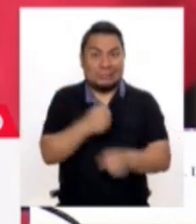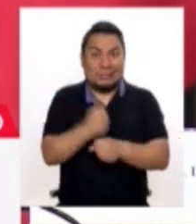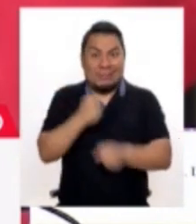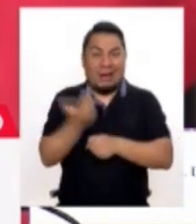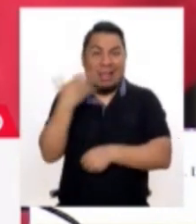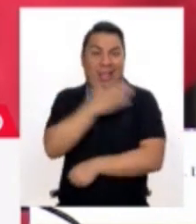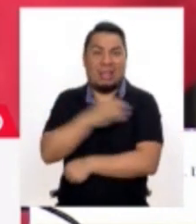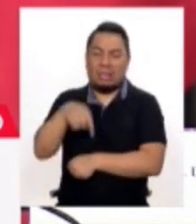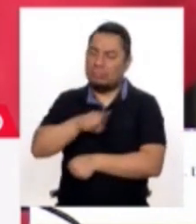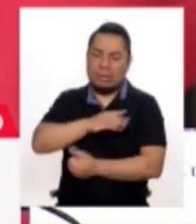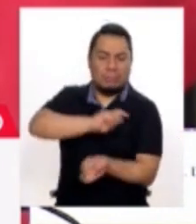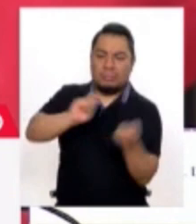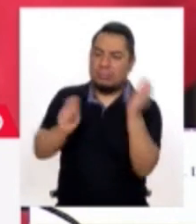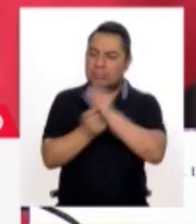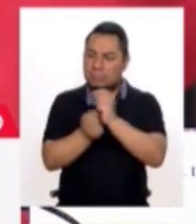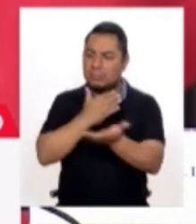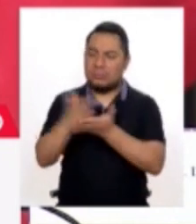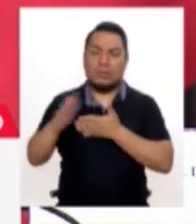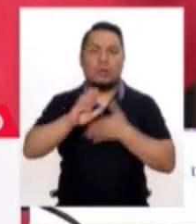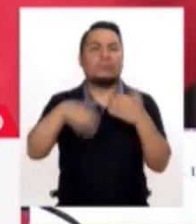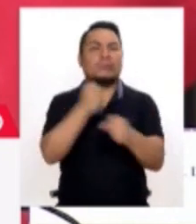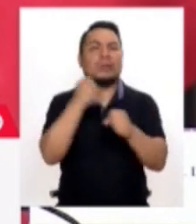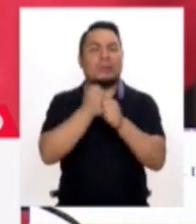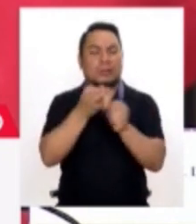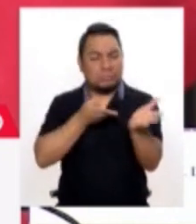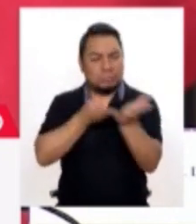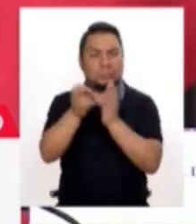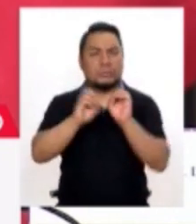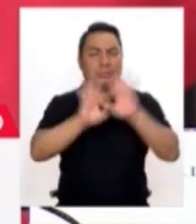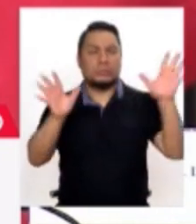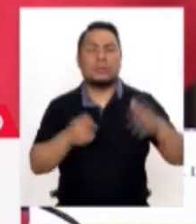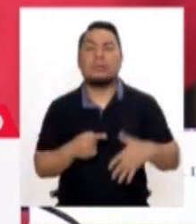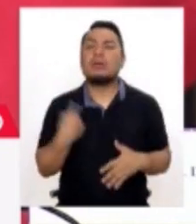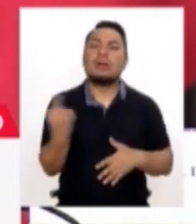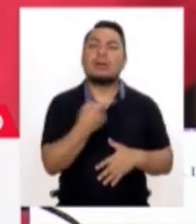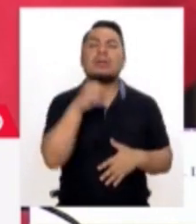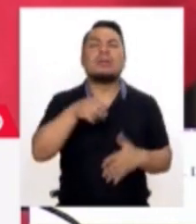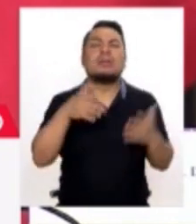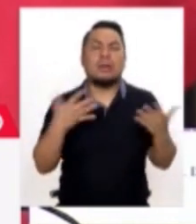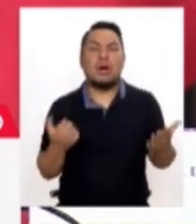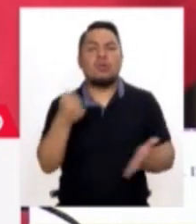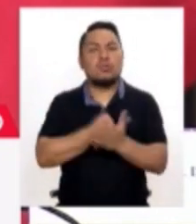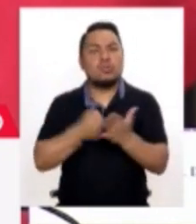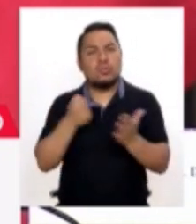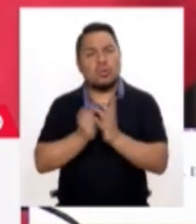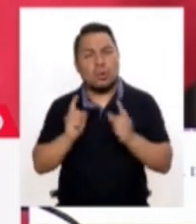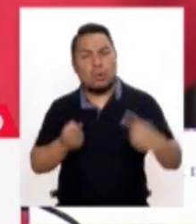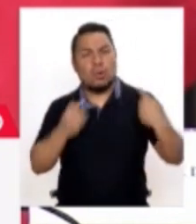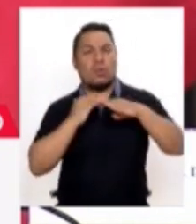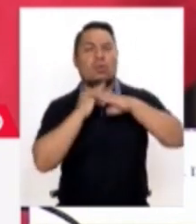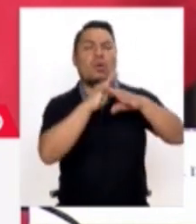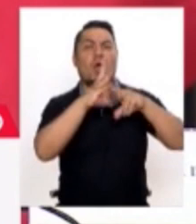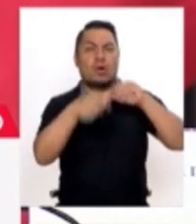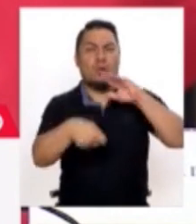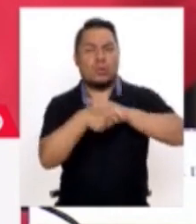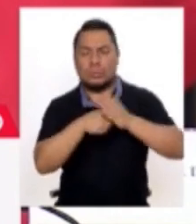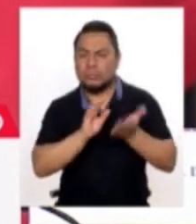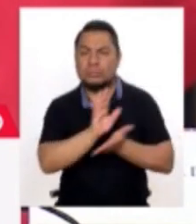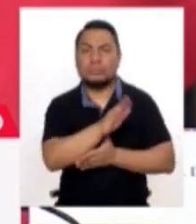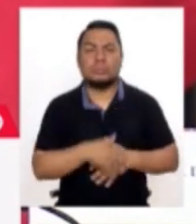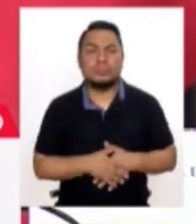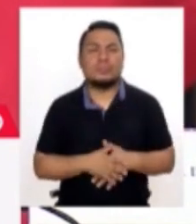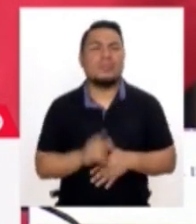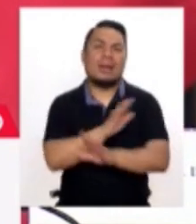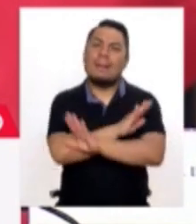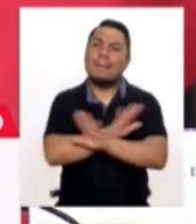y mostrar un trabajo transparente de cara al ciudadano en el marco de una lucha frontal contra la corrupción.